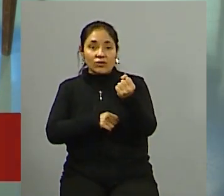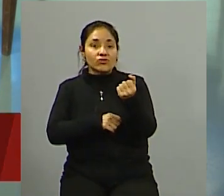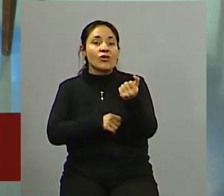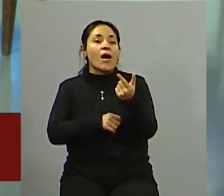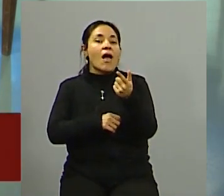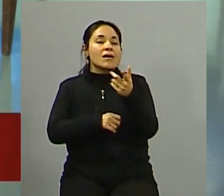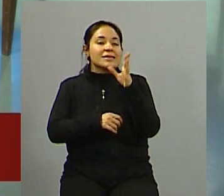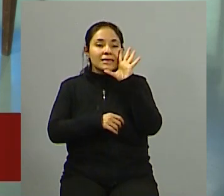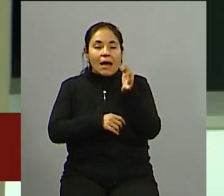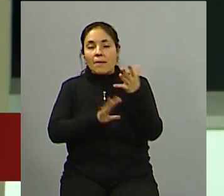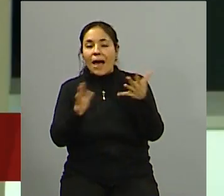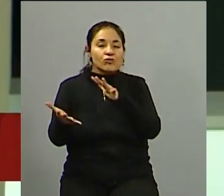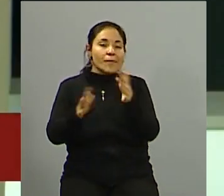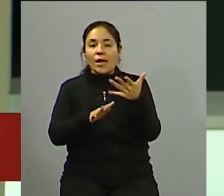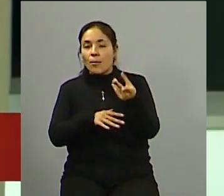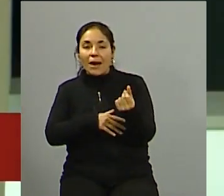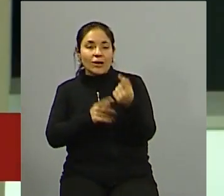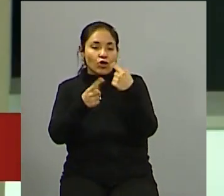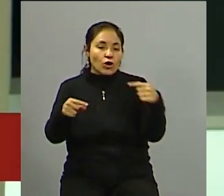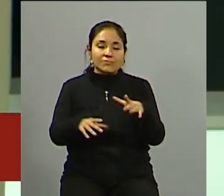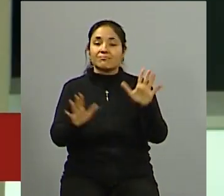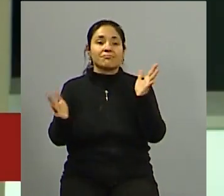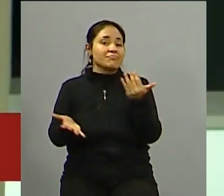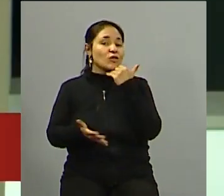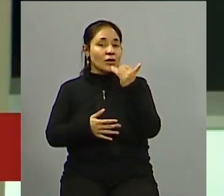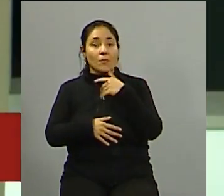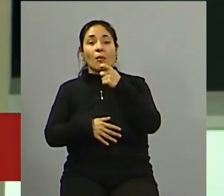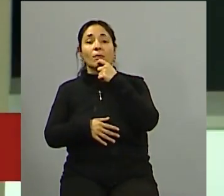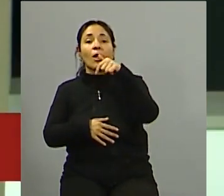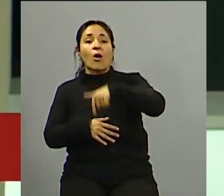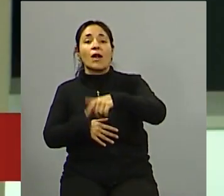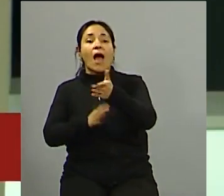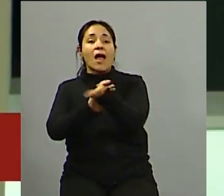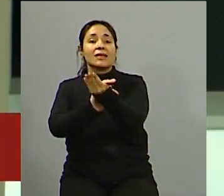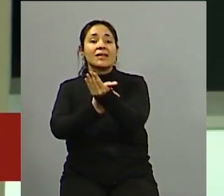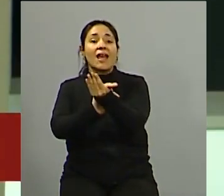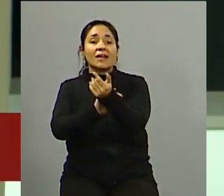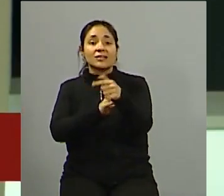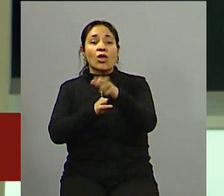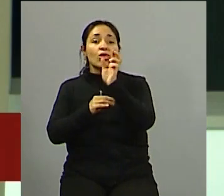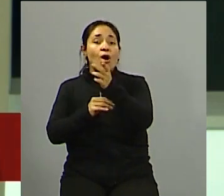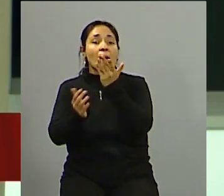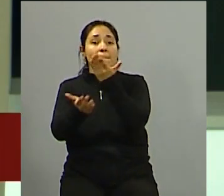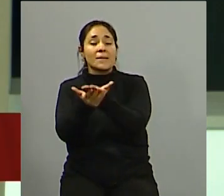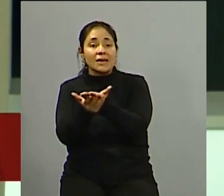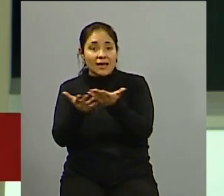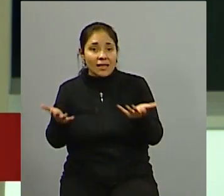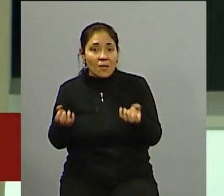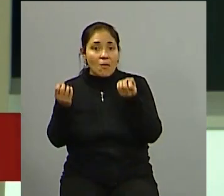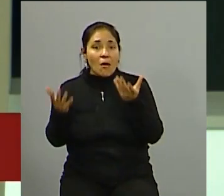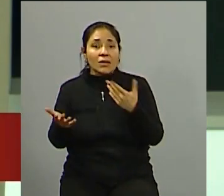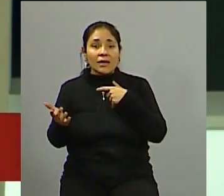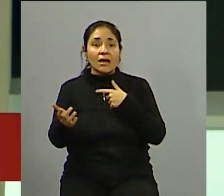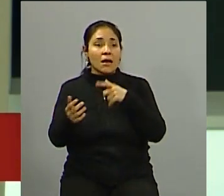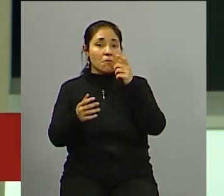referencia. Entonces da casi todo, lo vemos mucho en los alquileres hoy en día que se están empezando a pedir todos en dólares porque en muy poquito lapso de